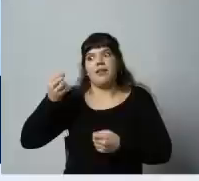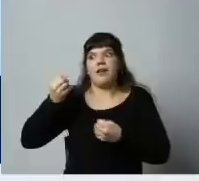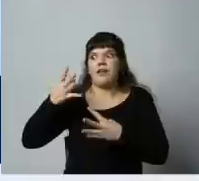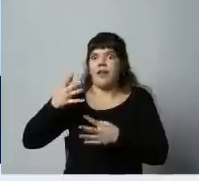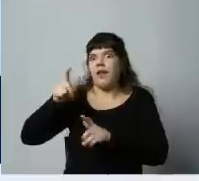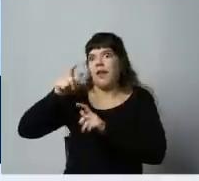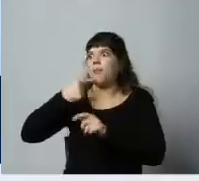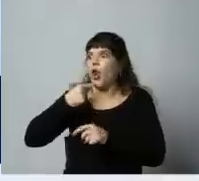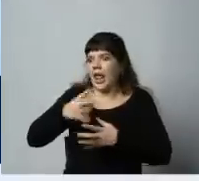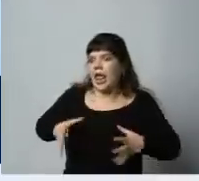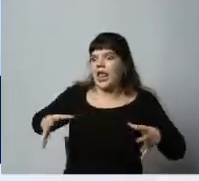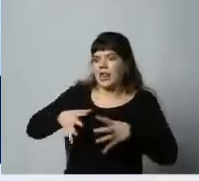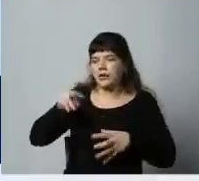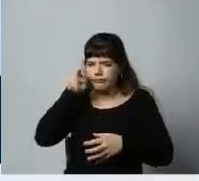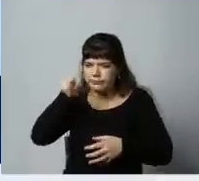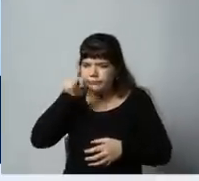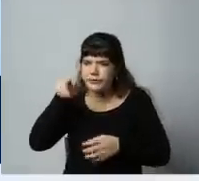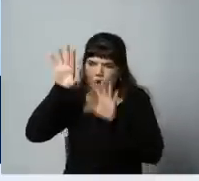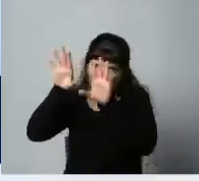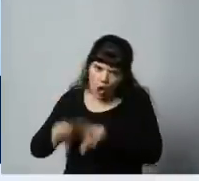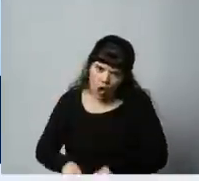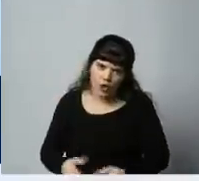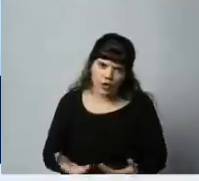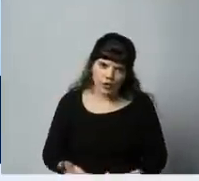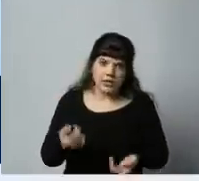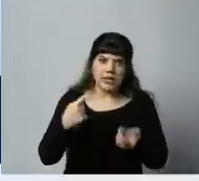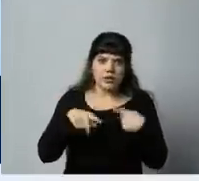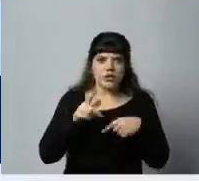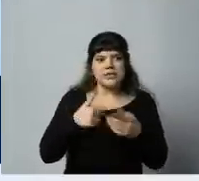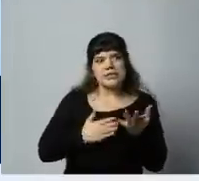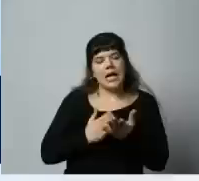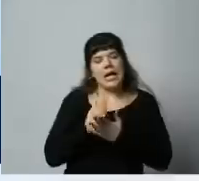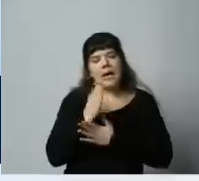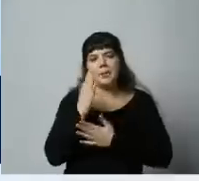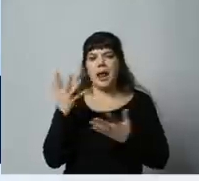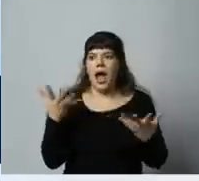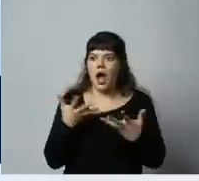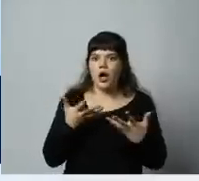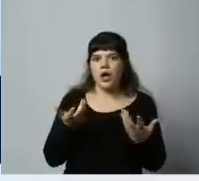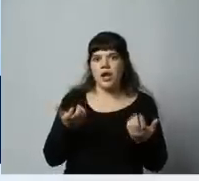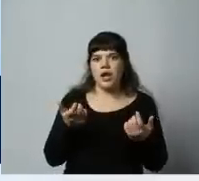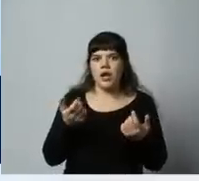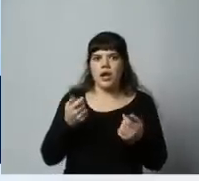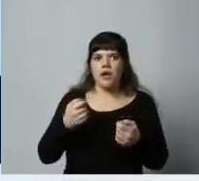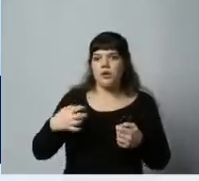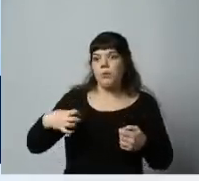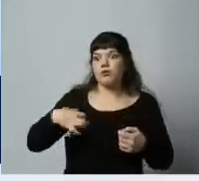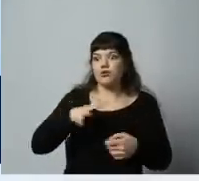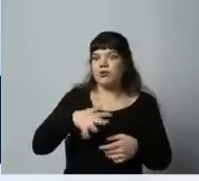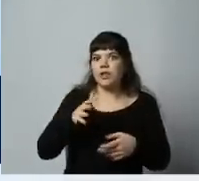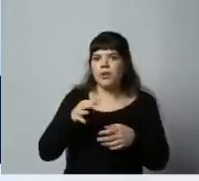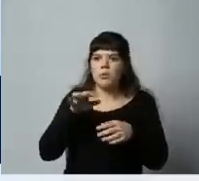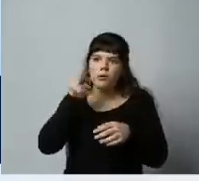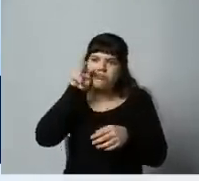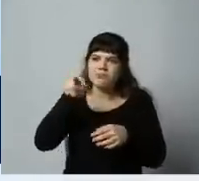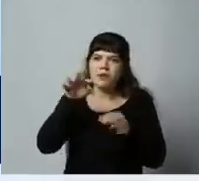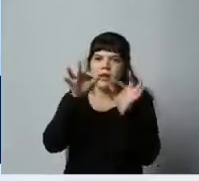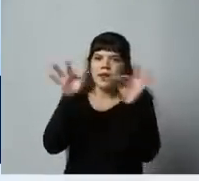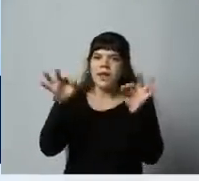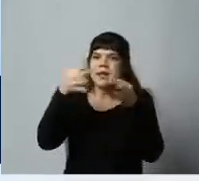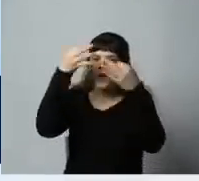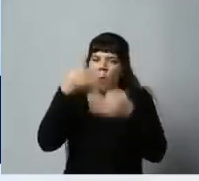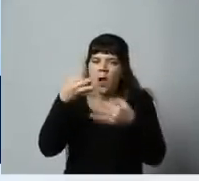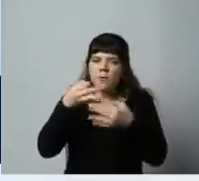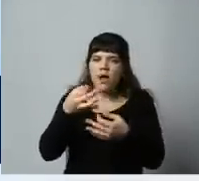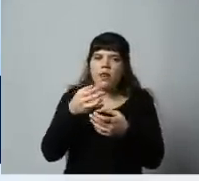redes sociales no este y que cada vez tendemos a una sociedad que lee todo más literalmente entonces a veces